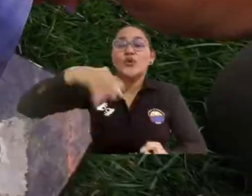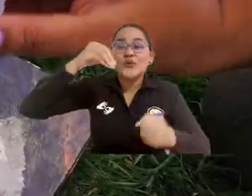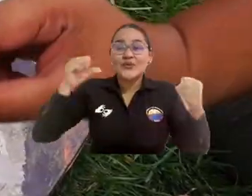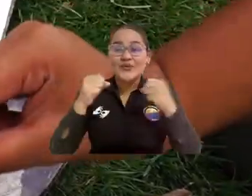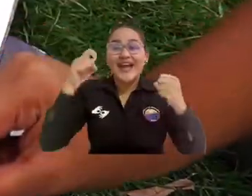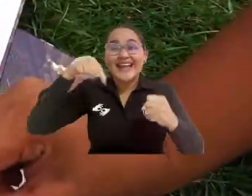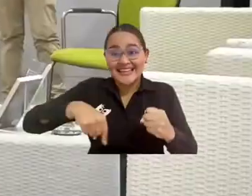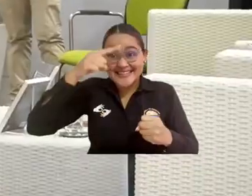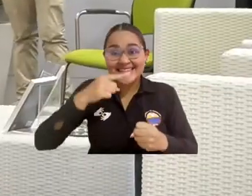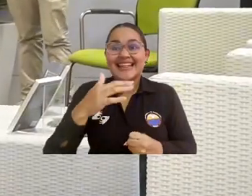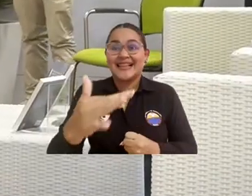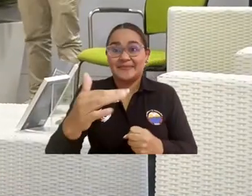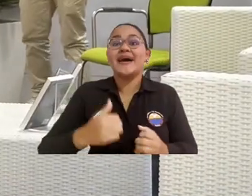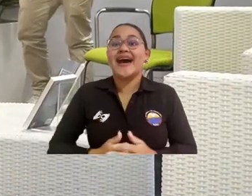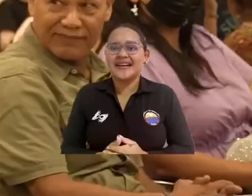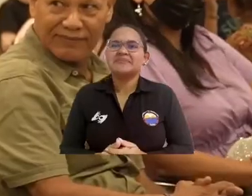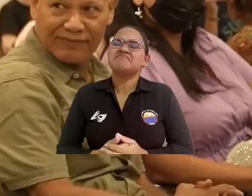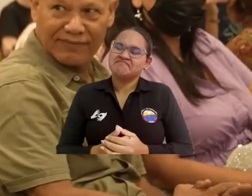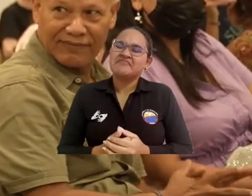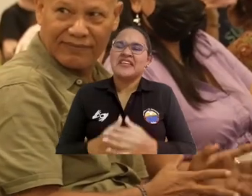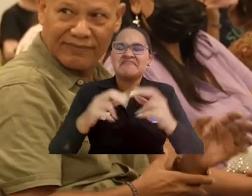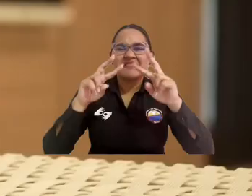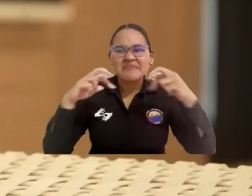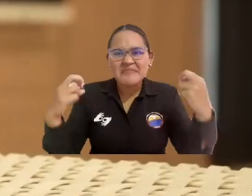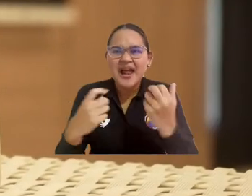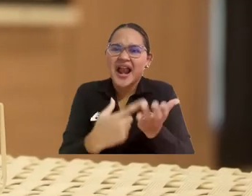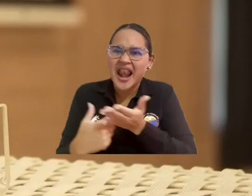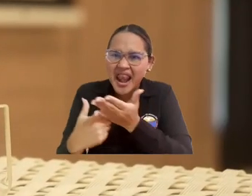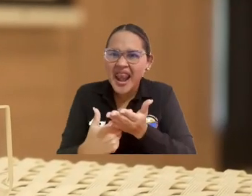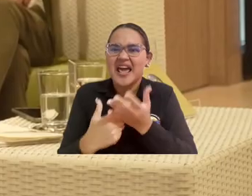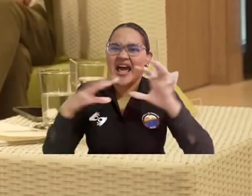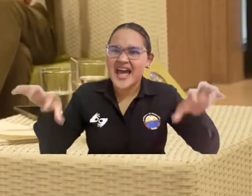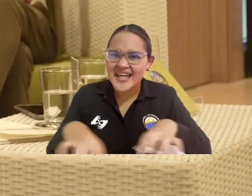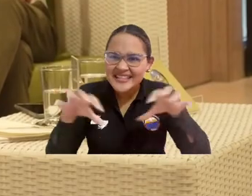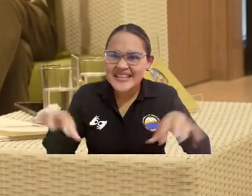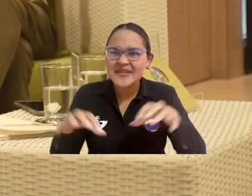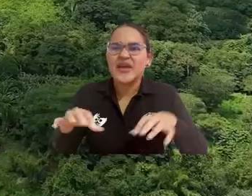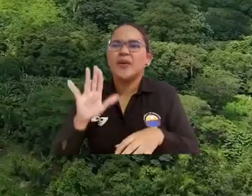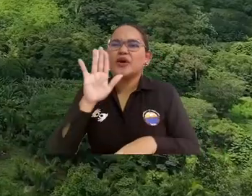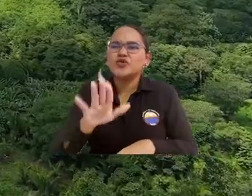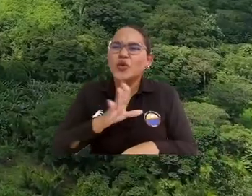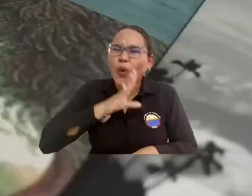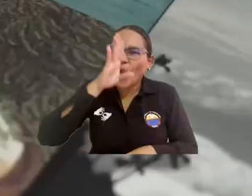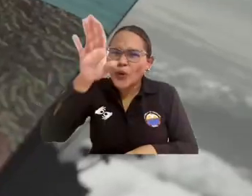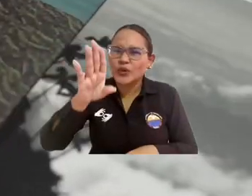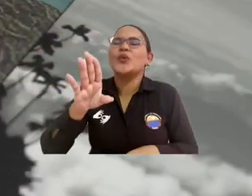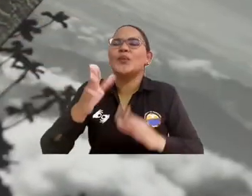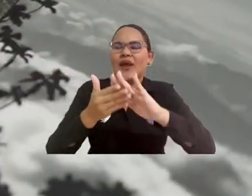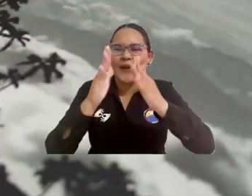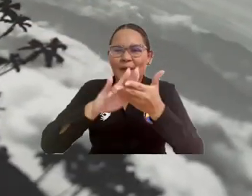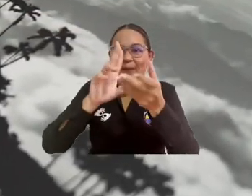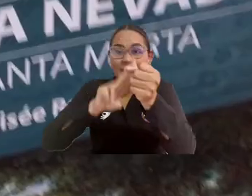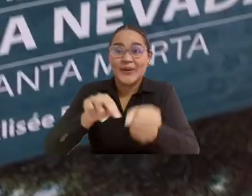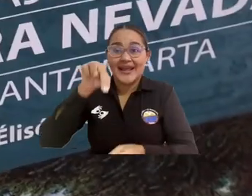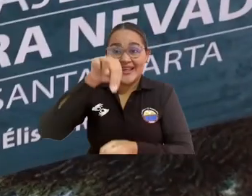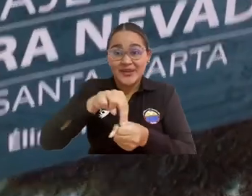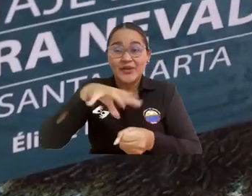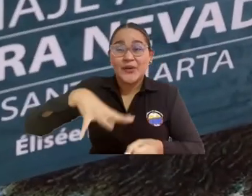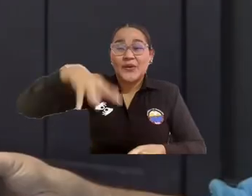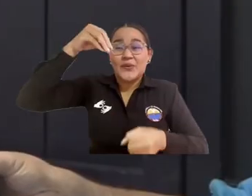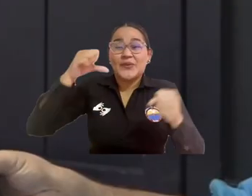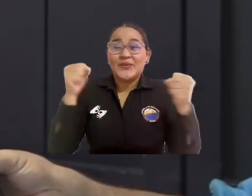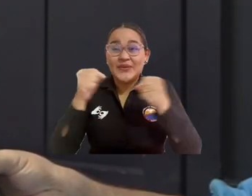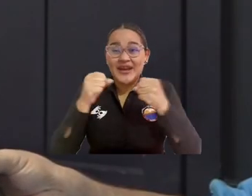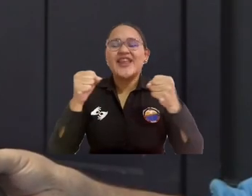través de conferencias, talleres y actividades culturales, se explorarán las tradiciones de las comunidades indígenas que habitan este majestuoso